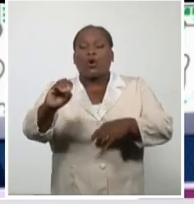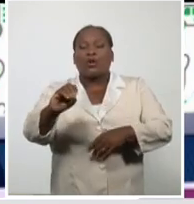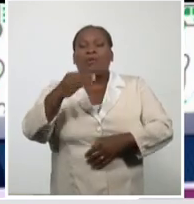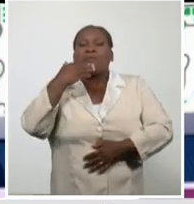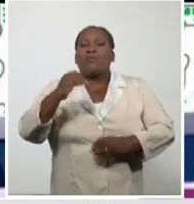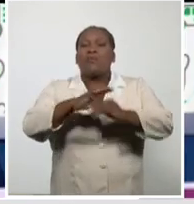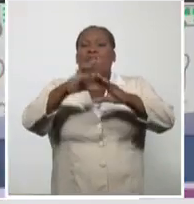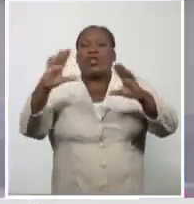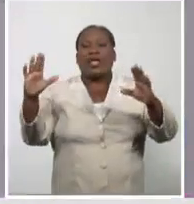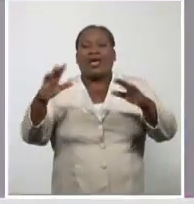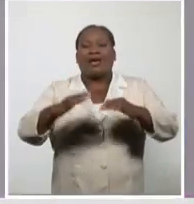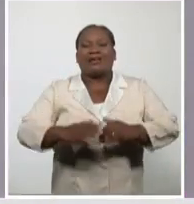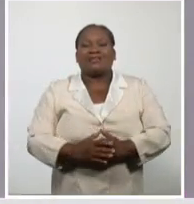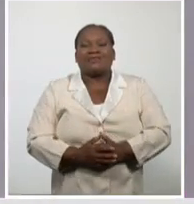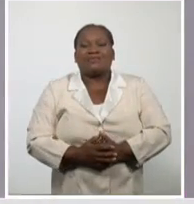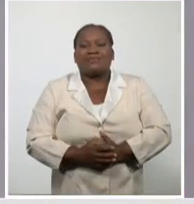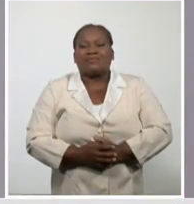días, adelante.